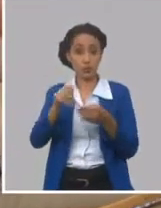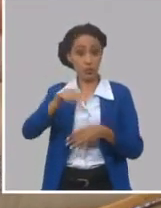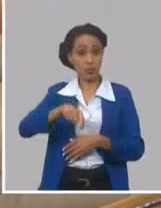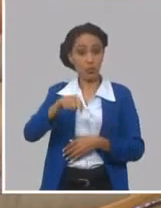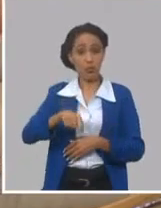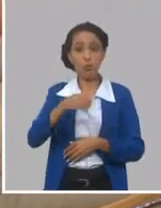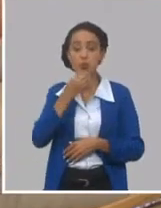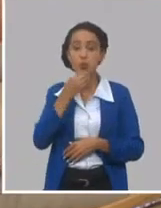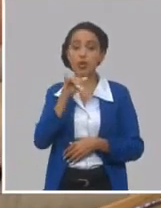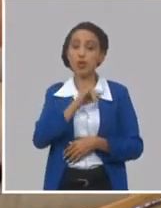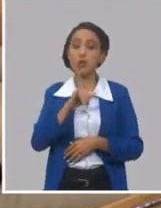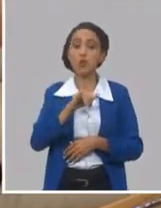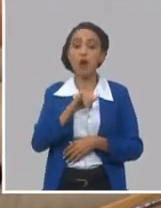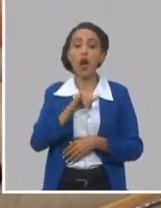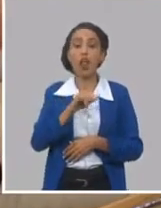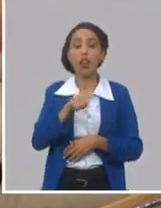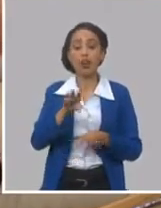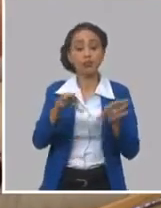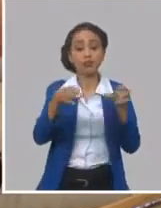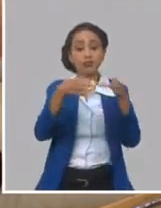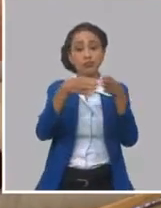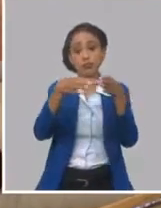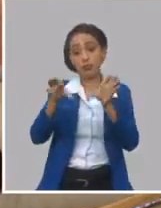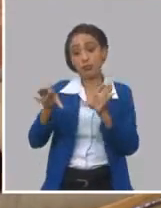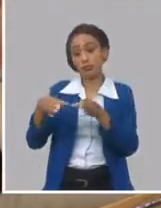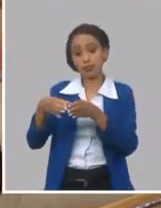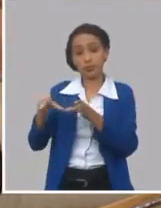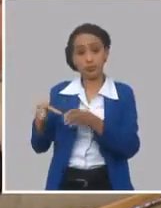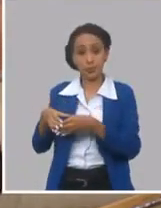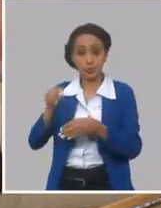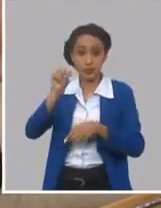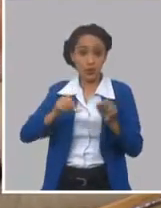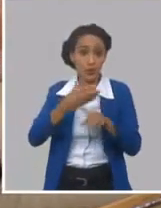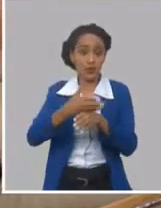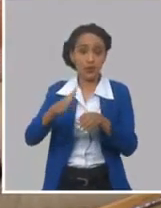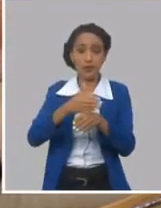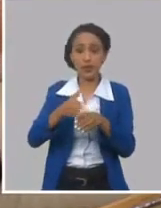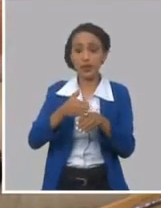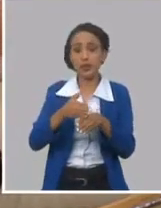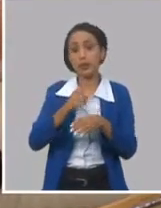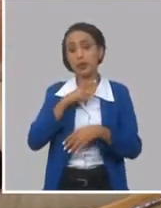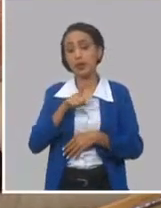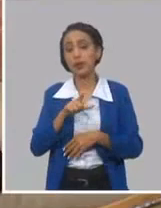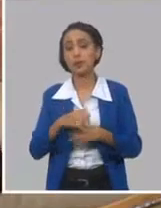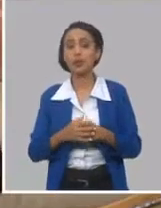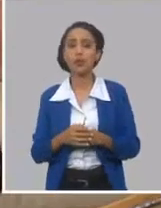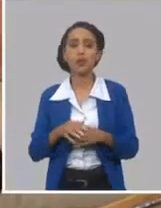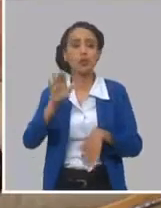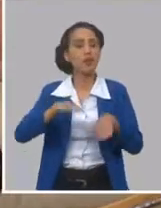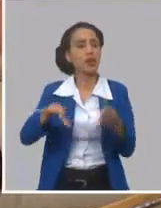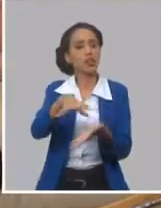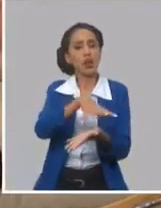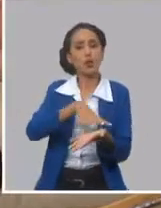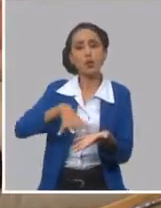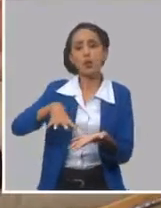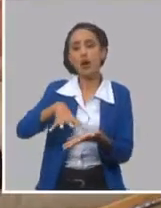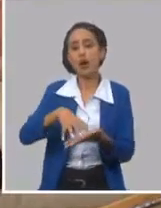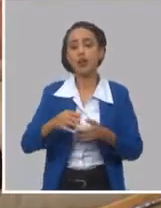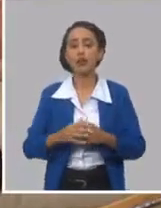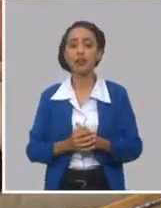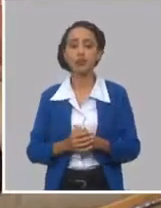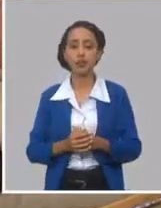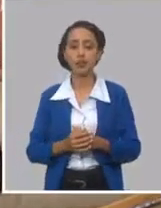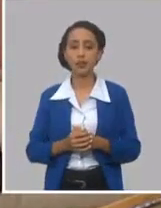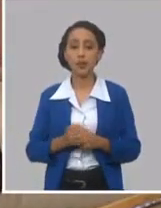pueden haber jerarquías que estén asociado el prestigio a determinados lugares, quizás más